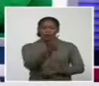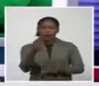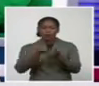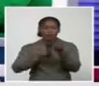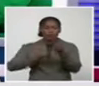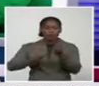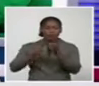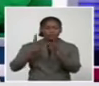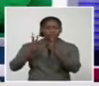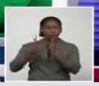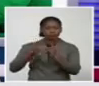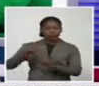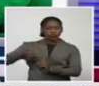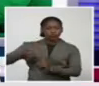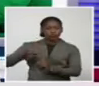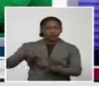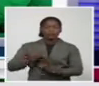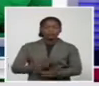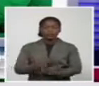Se procesaron